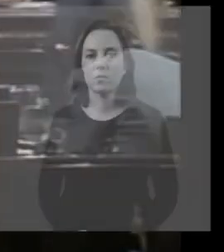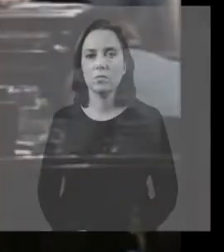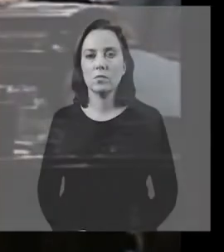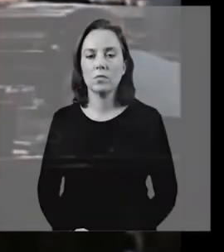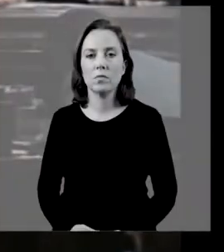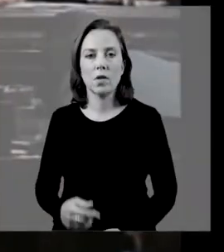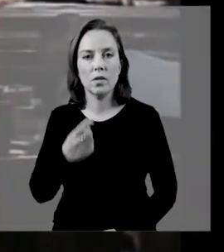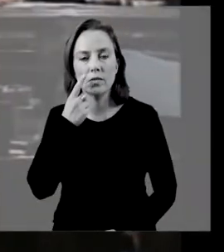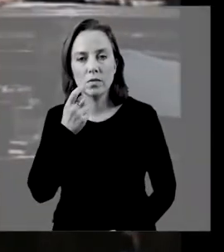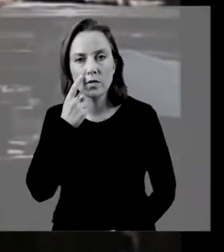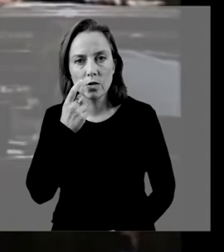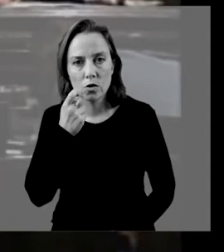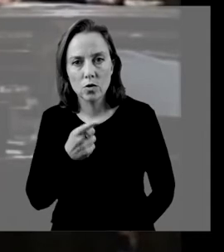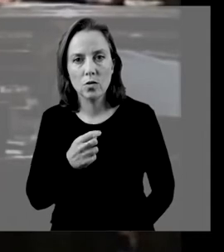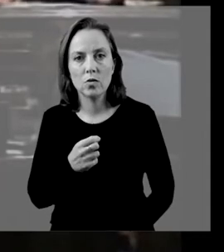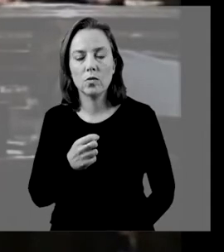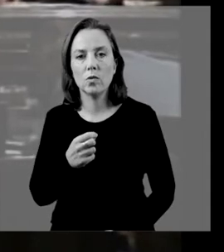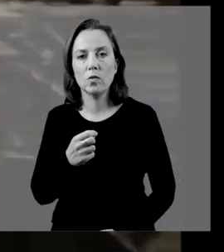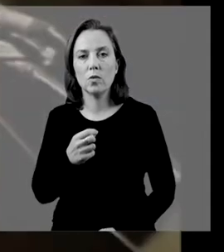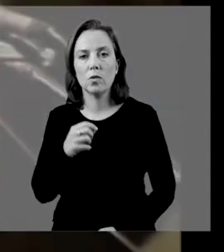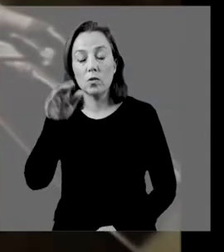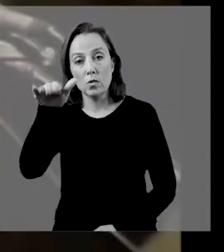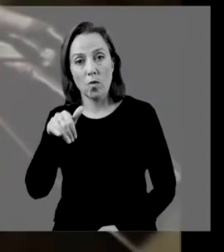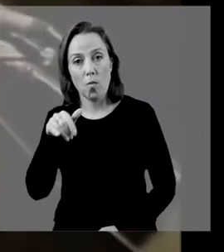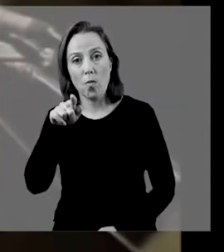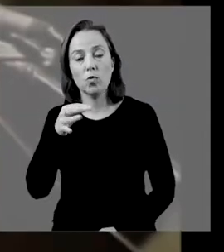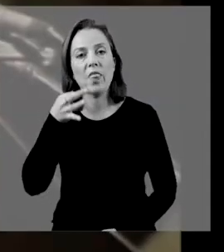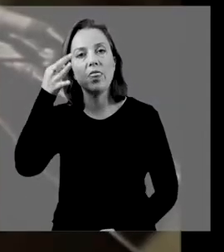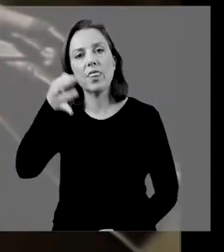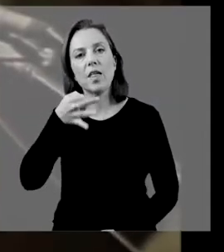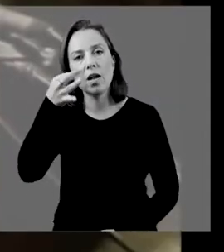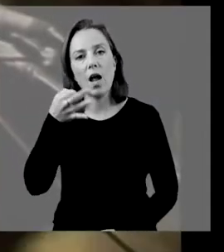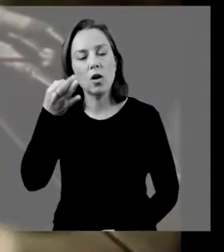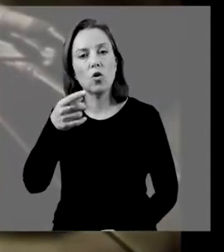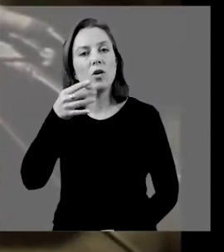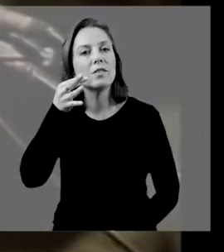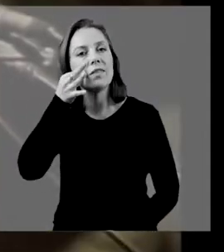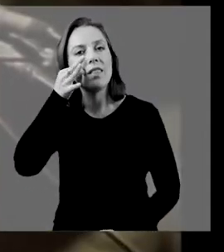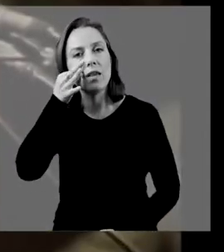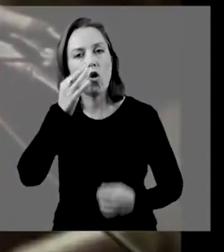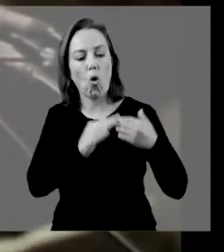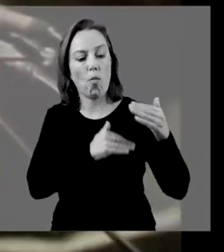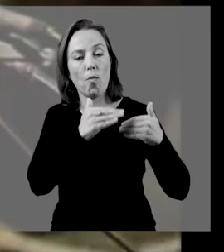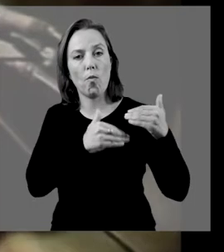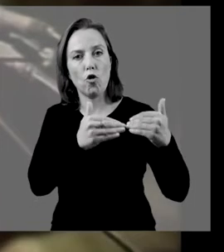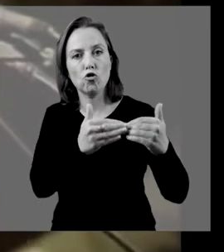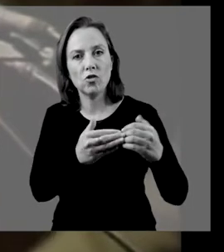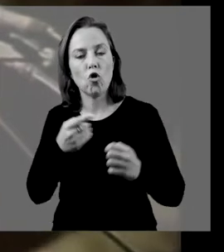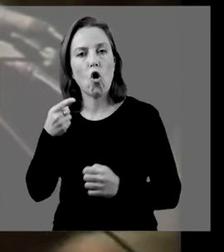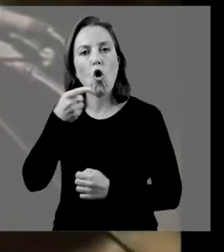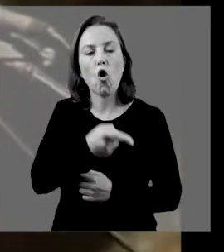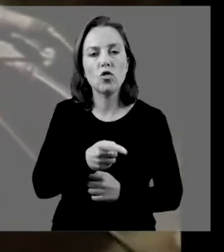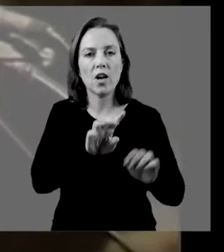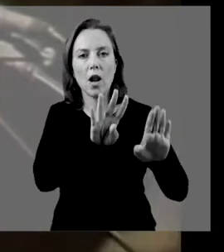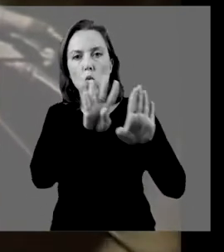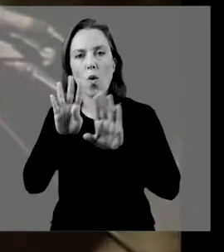Señor, se lo ha citado para que declare como testigo en este proceso que se sigue contra 9 excomandantes